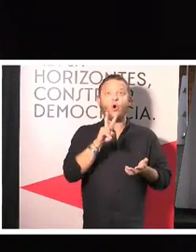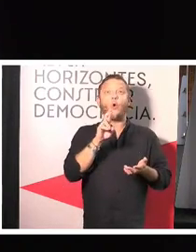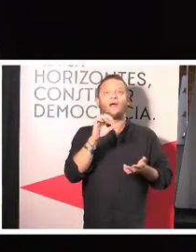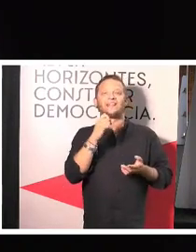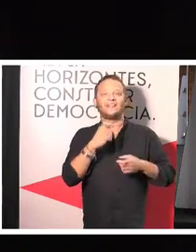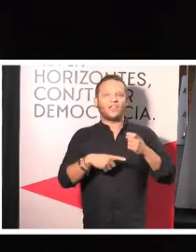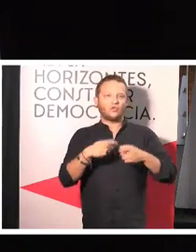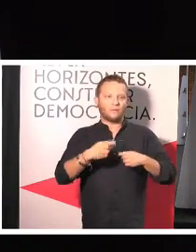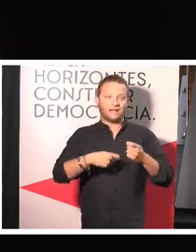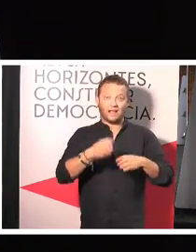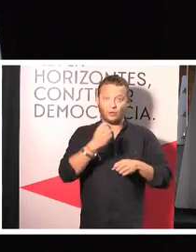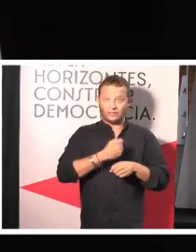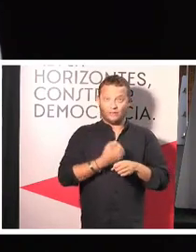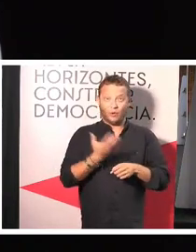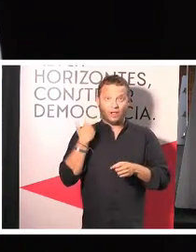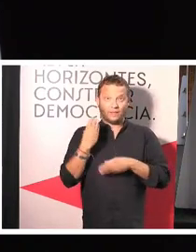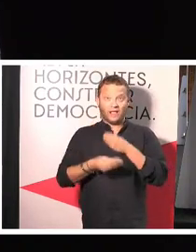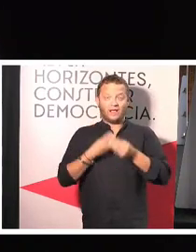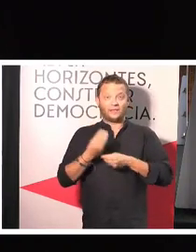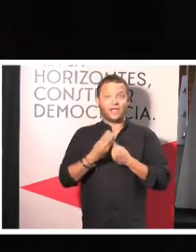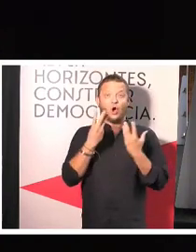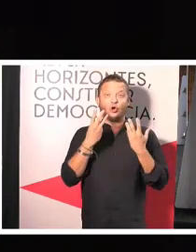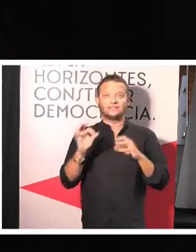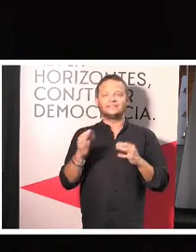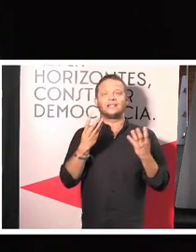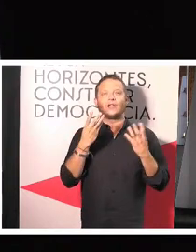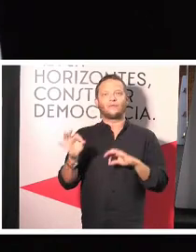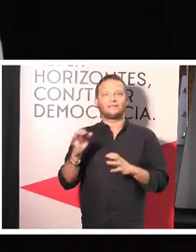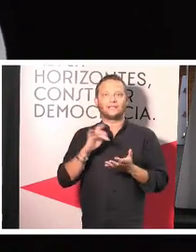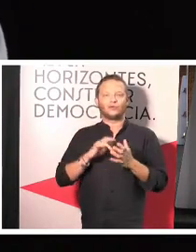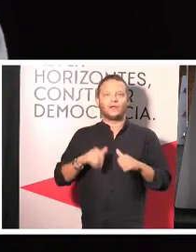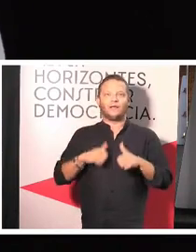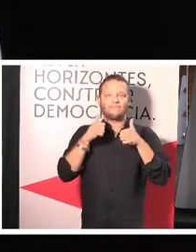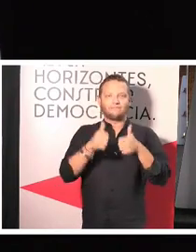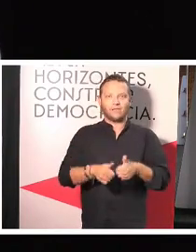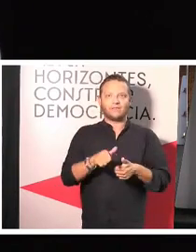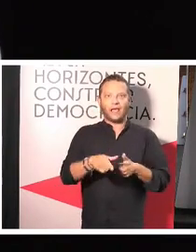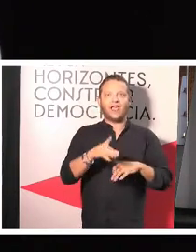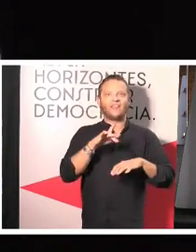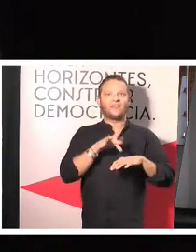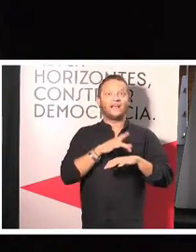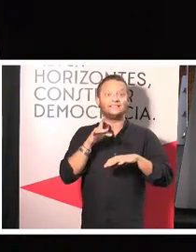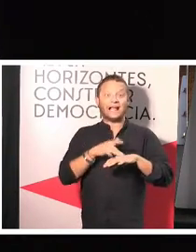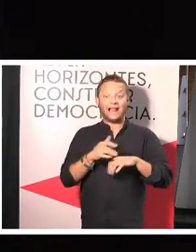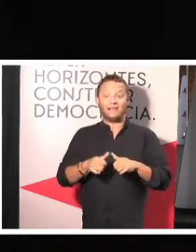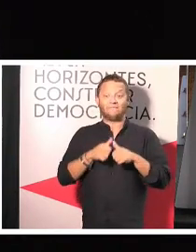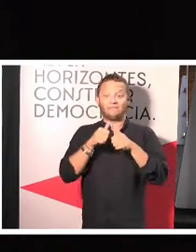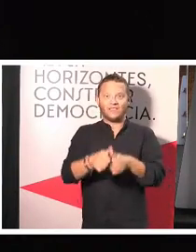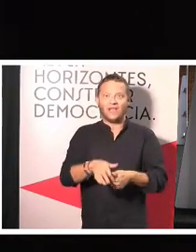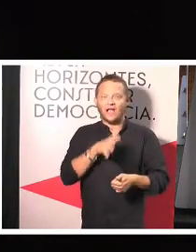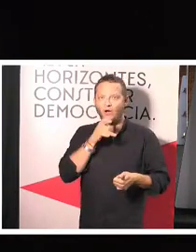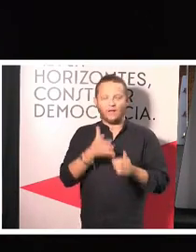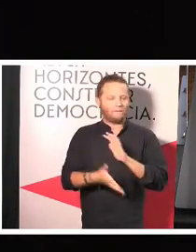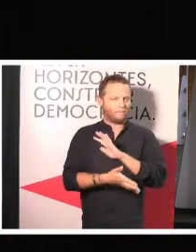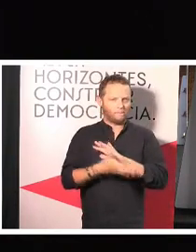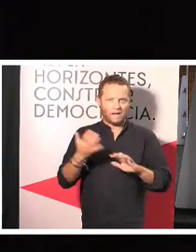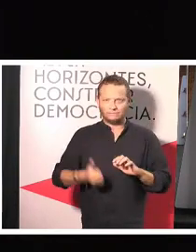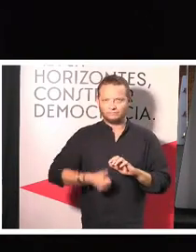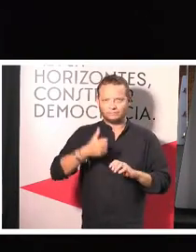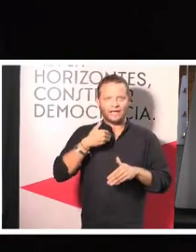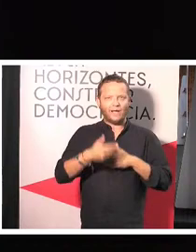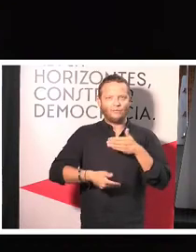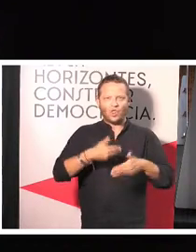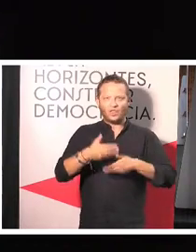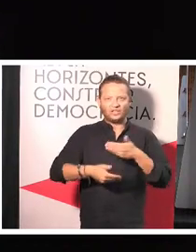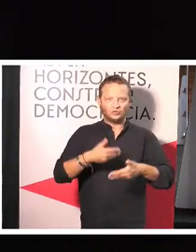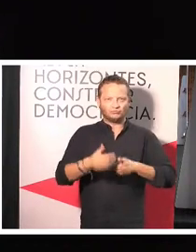trabajo, que ya venían dándose en los años 80 y 90, pues una vez que entra, digamos, el fenómeno digital, no hace sino acelerar ese